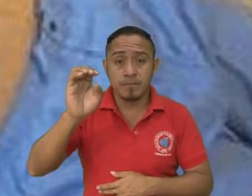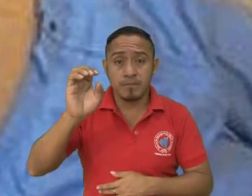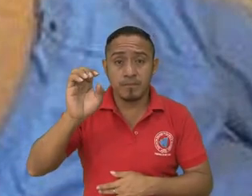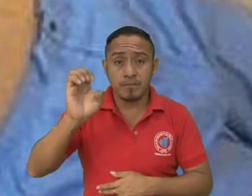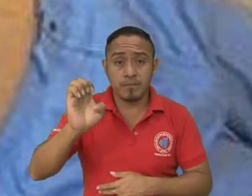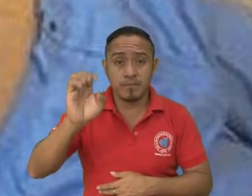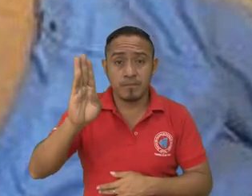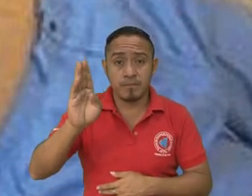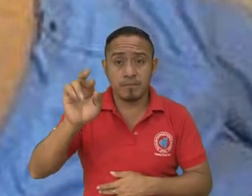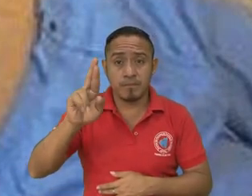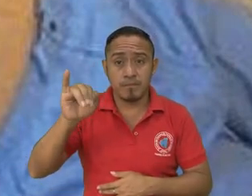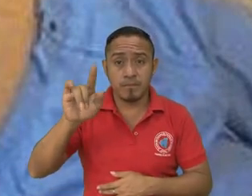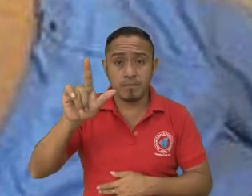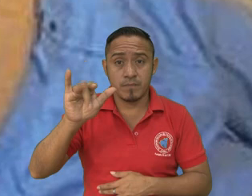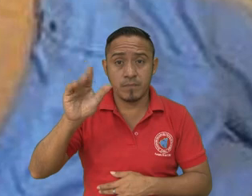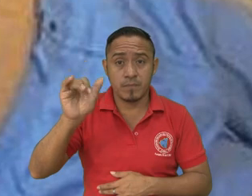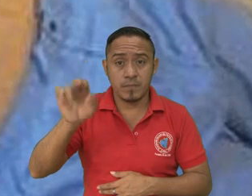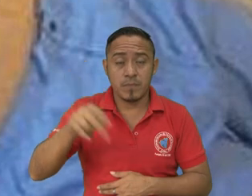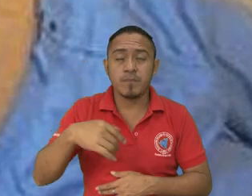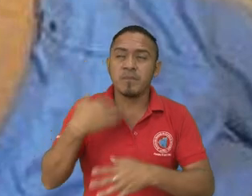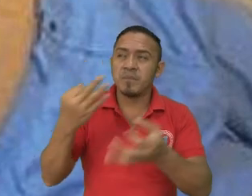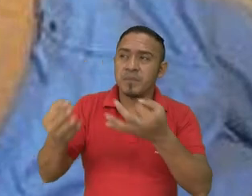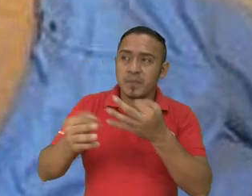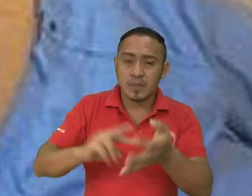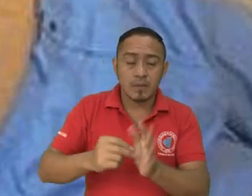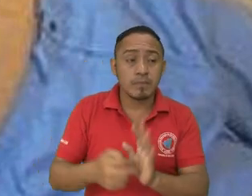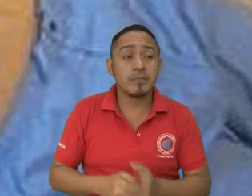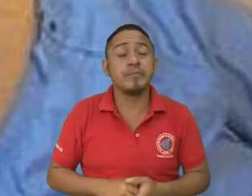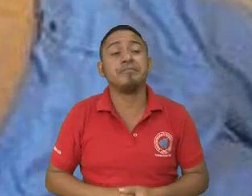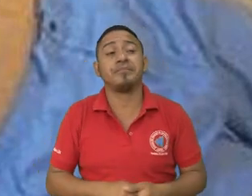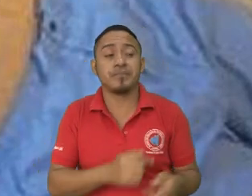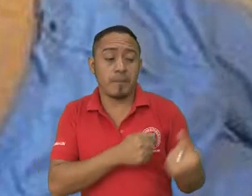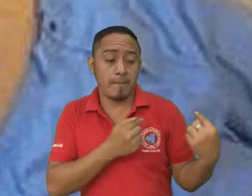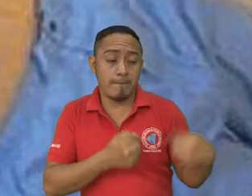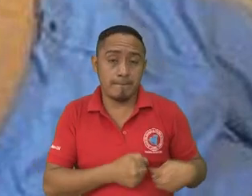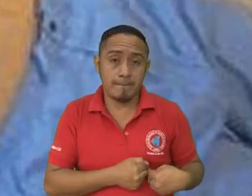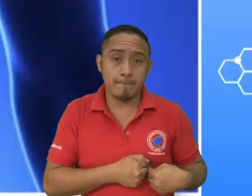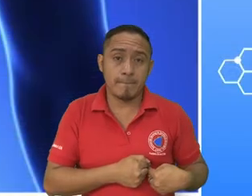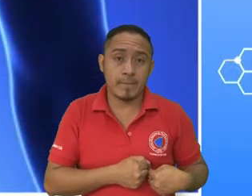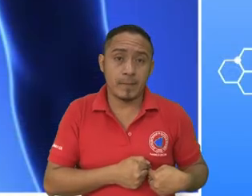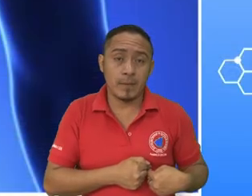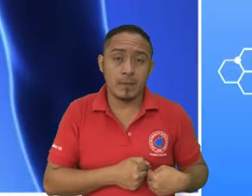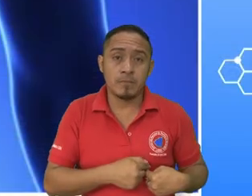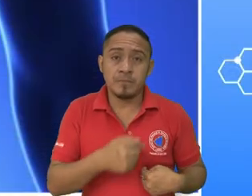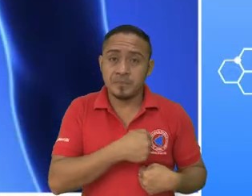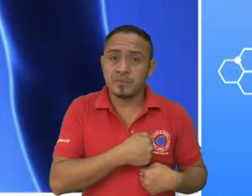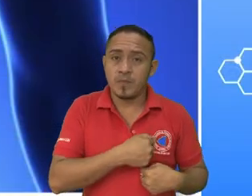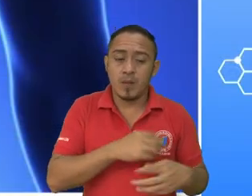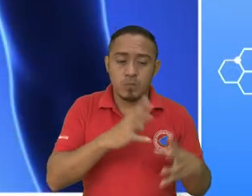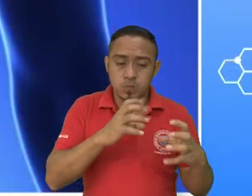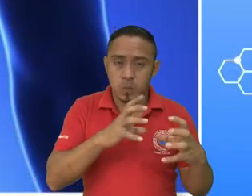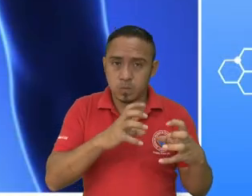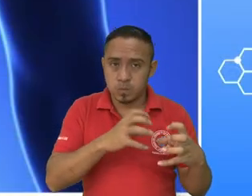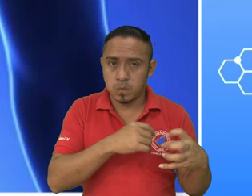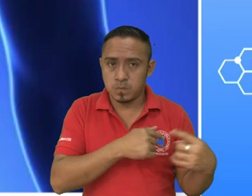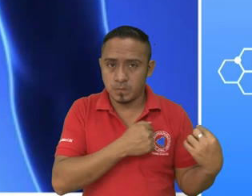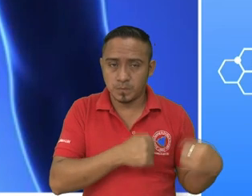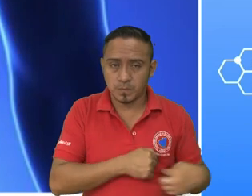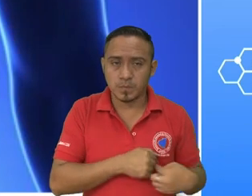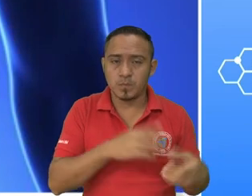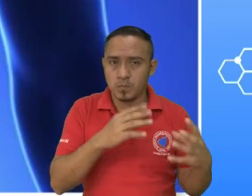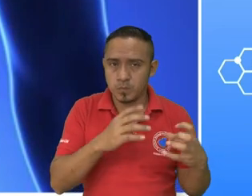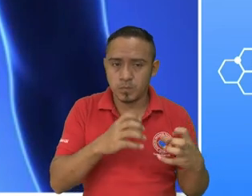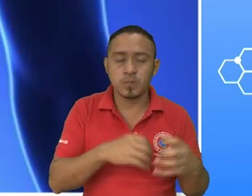es. Explíquenos más sobre este término. Ok, el corazón es un órgano músculo en su gran